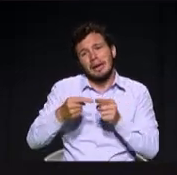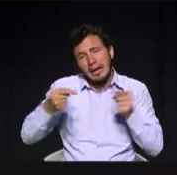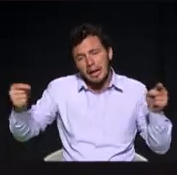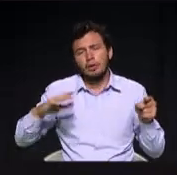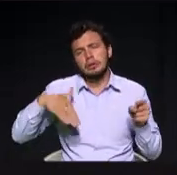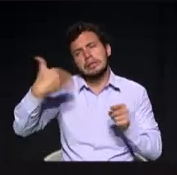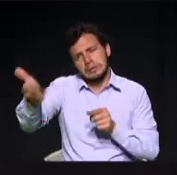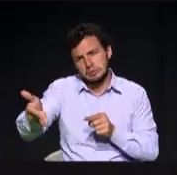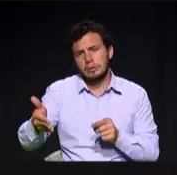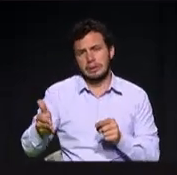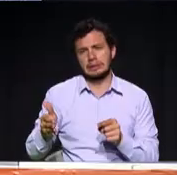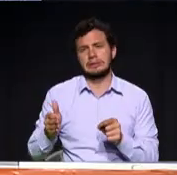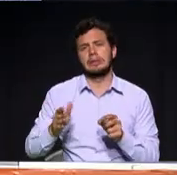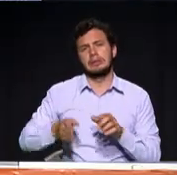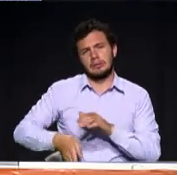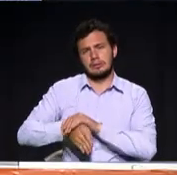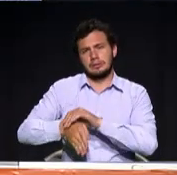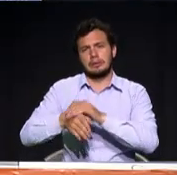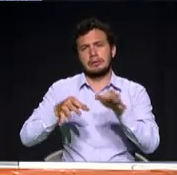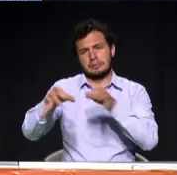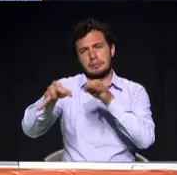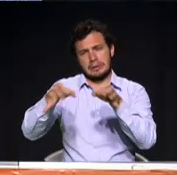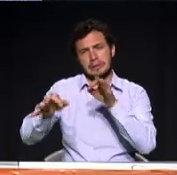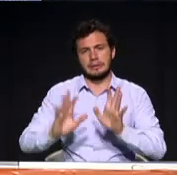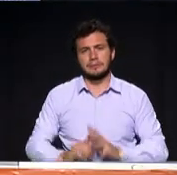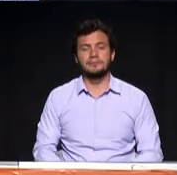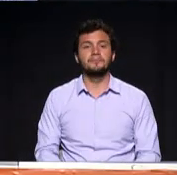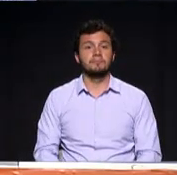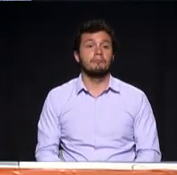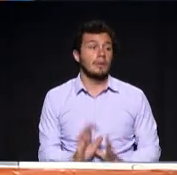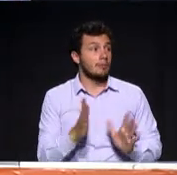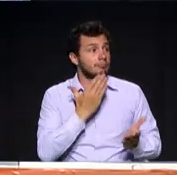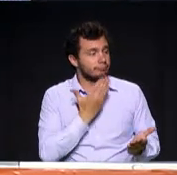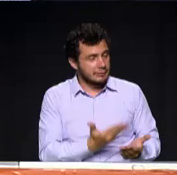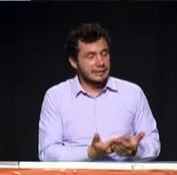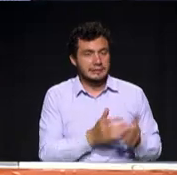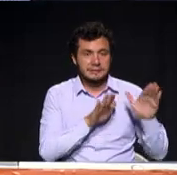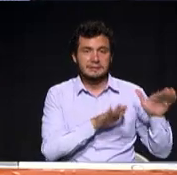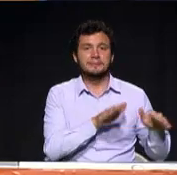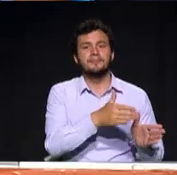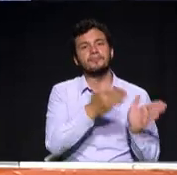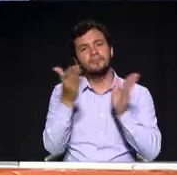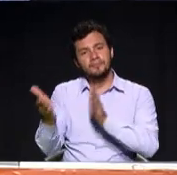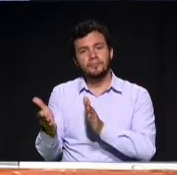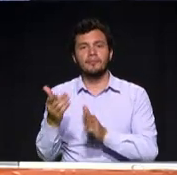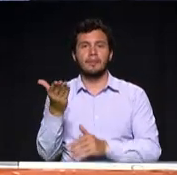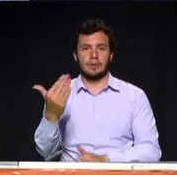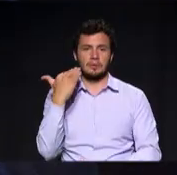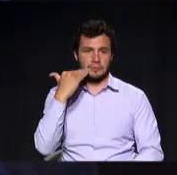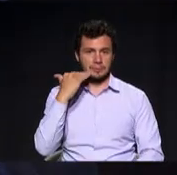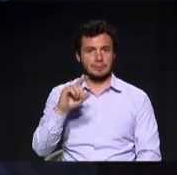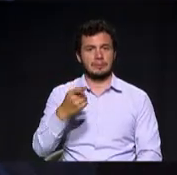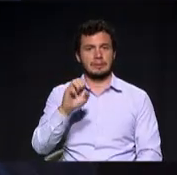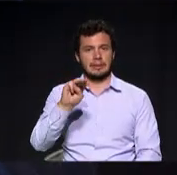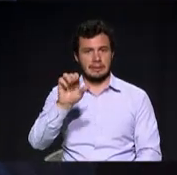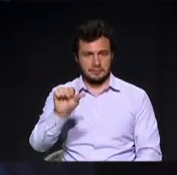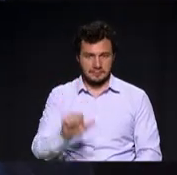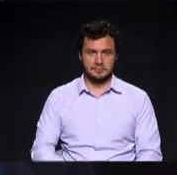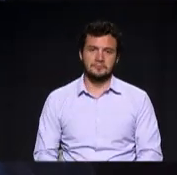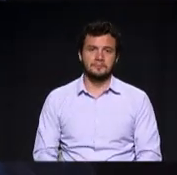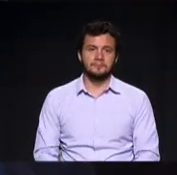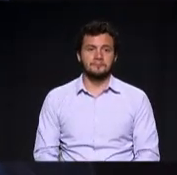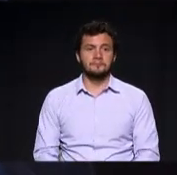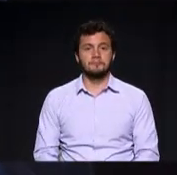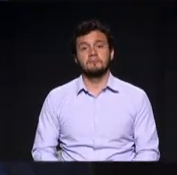explicando muchas gracias candidato el turno ahora para la doctora gemma maría mejía bueno vamos